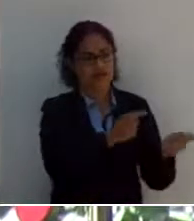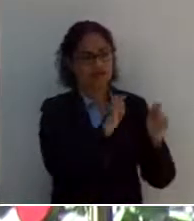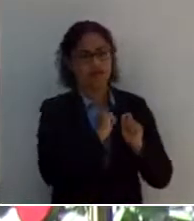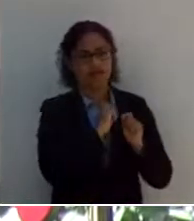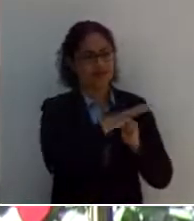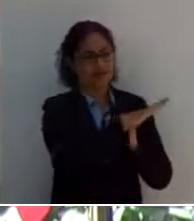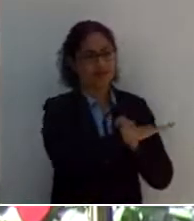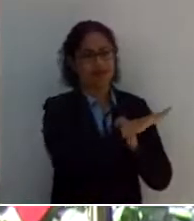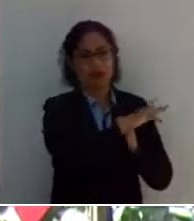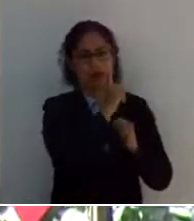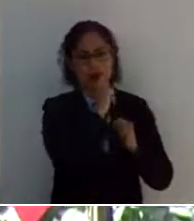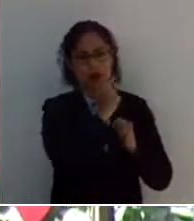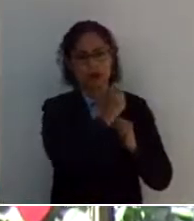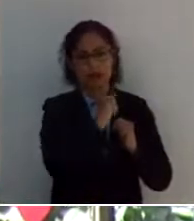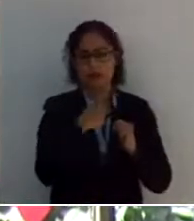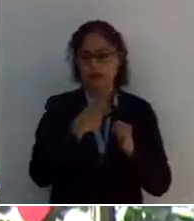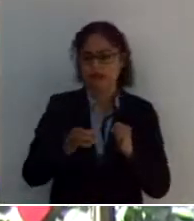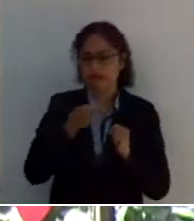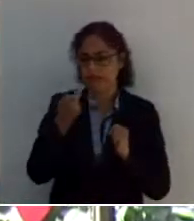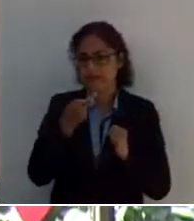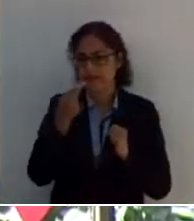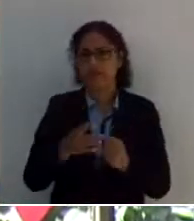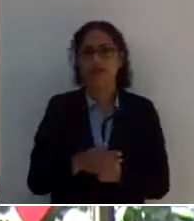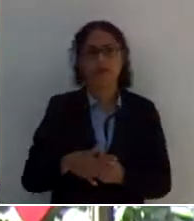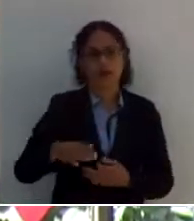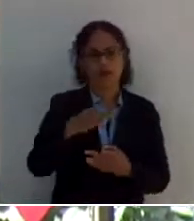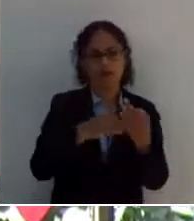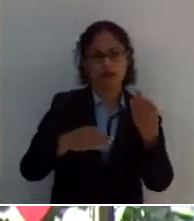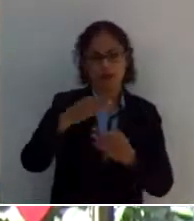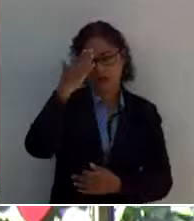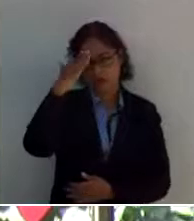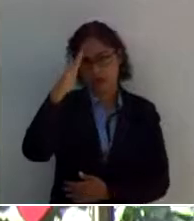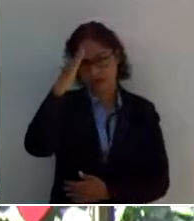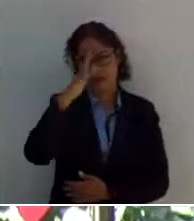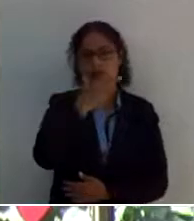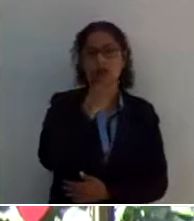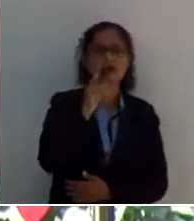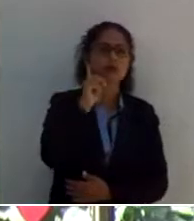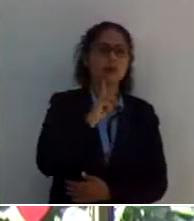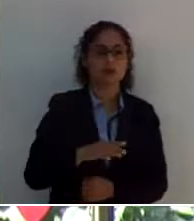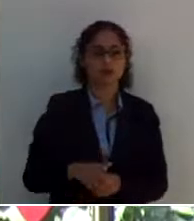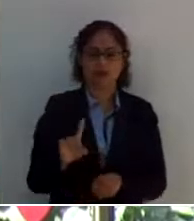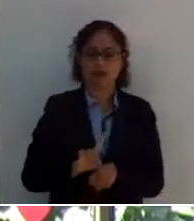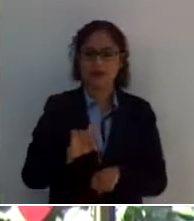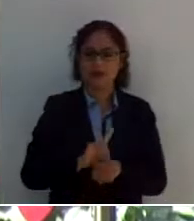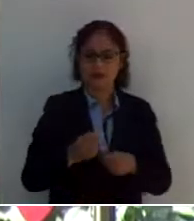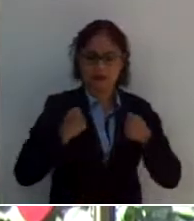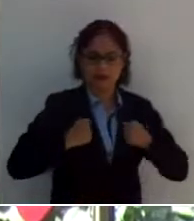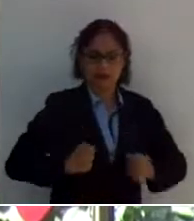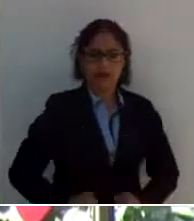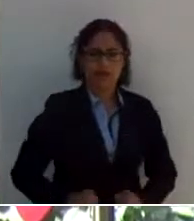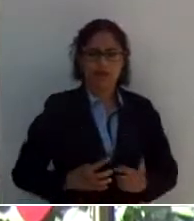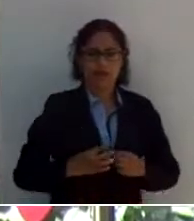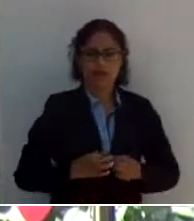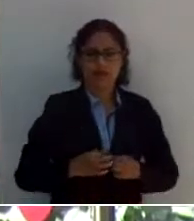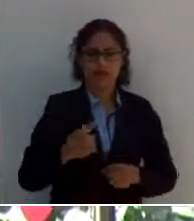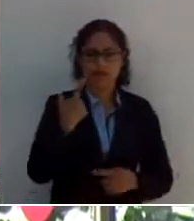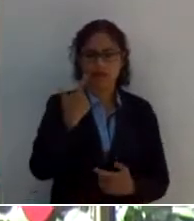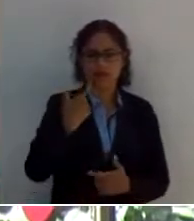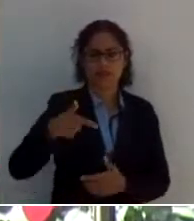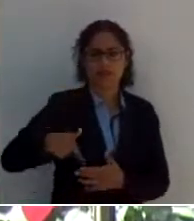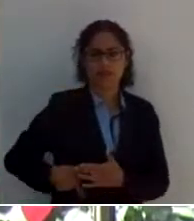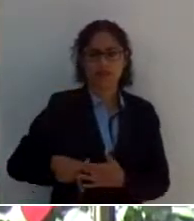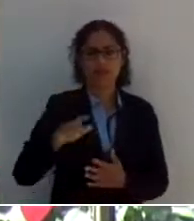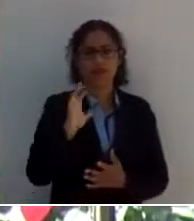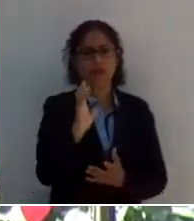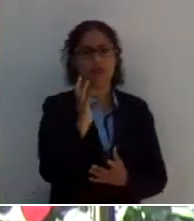de la Policía Michoacán. Señoras y señores, cada día nos ponemos el uniforme, tomamos las armas, nuestra patrulla